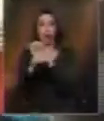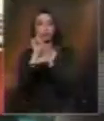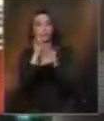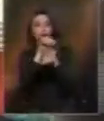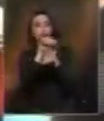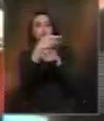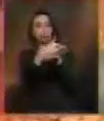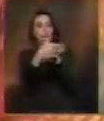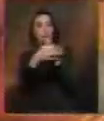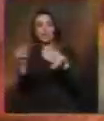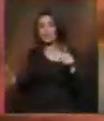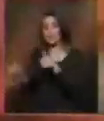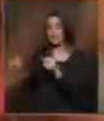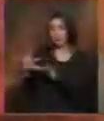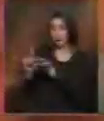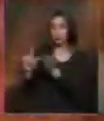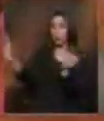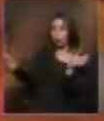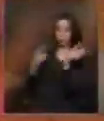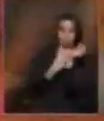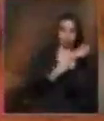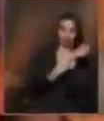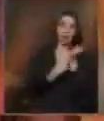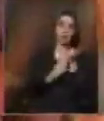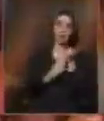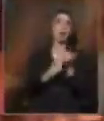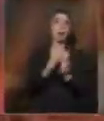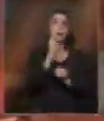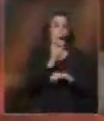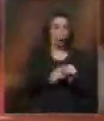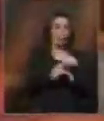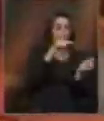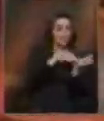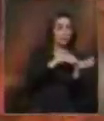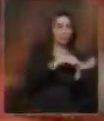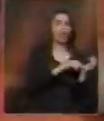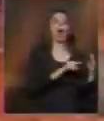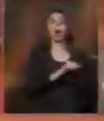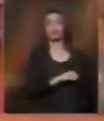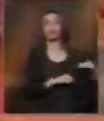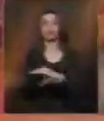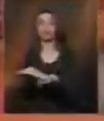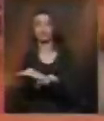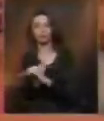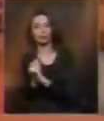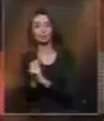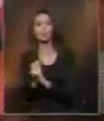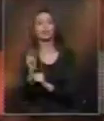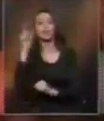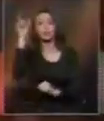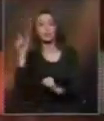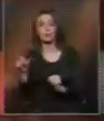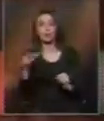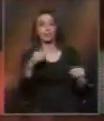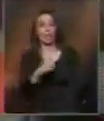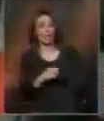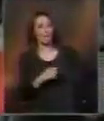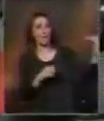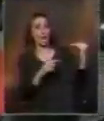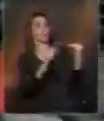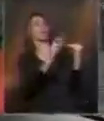están en los alrededores. El primero que la acepte se gana la carrera. El pasajero recibe una llamada cuando el auto está en su